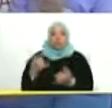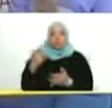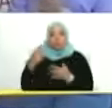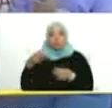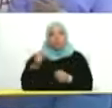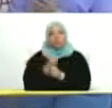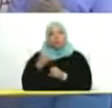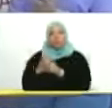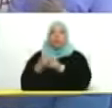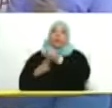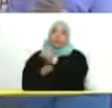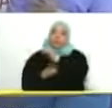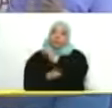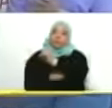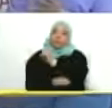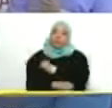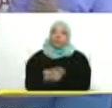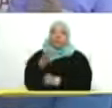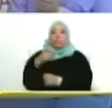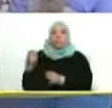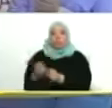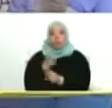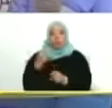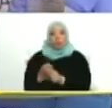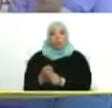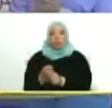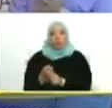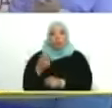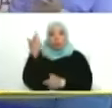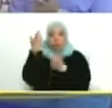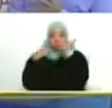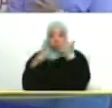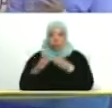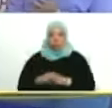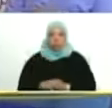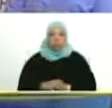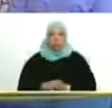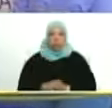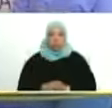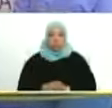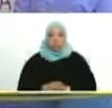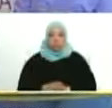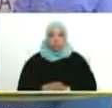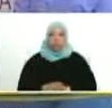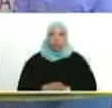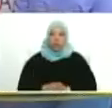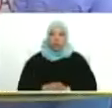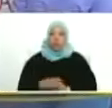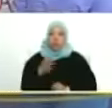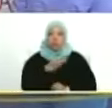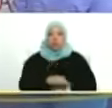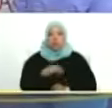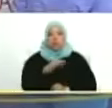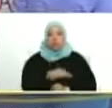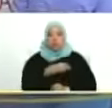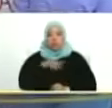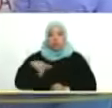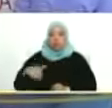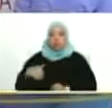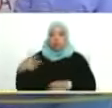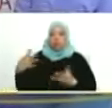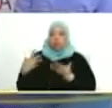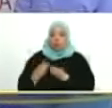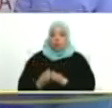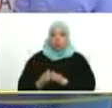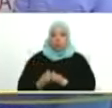nuestra base de misiones, el triunfo del gigante Chávez. Señor presidente, me